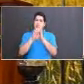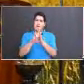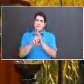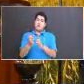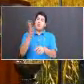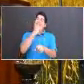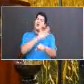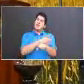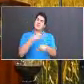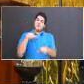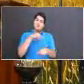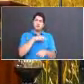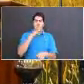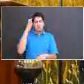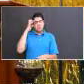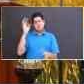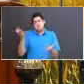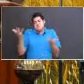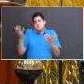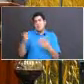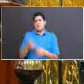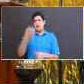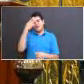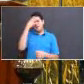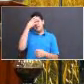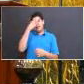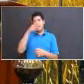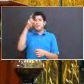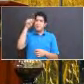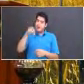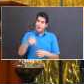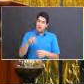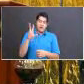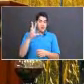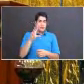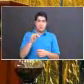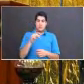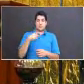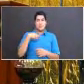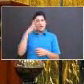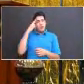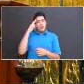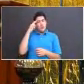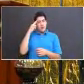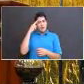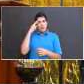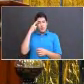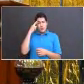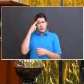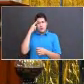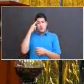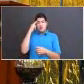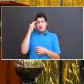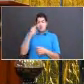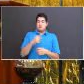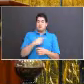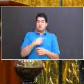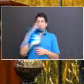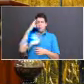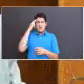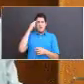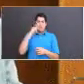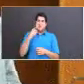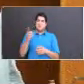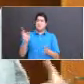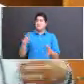bien el pecar, pero ahora ya no. Yo me recuerdo, y digo, pero ¿qué estaba